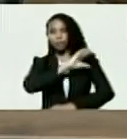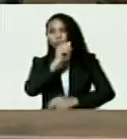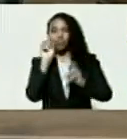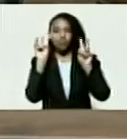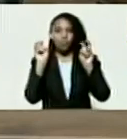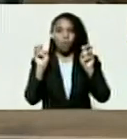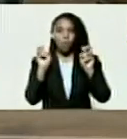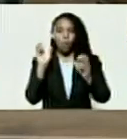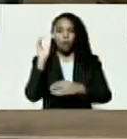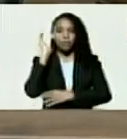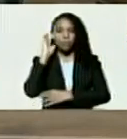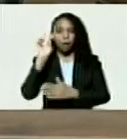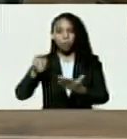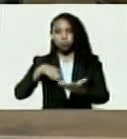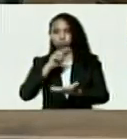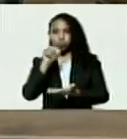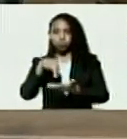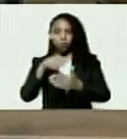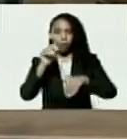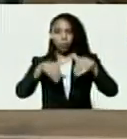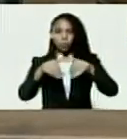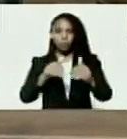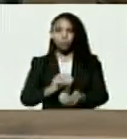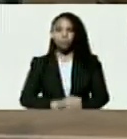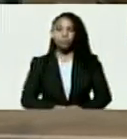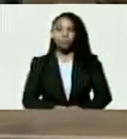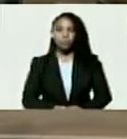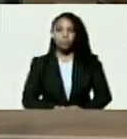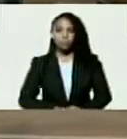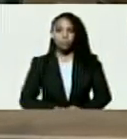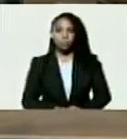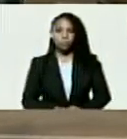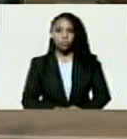Enrique Carballo Machado, ciudadano.